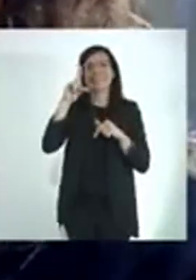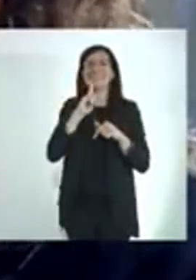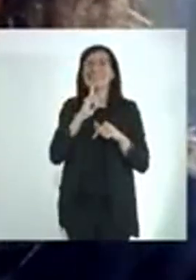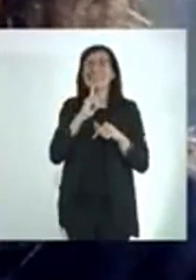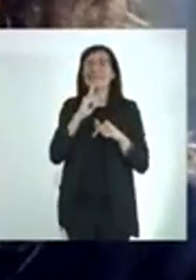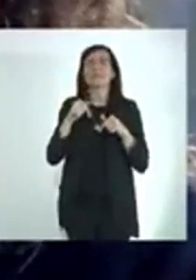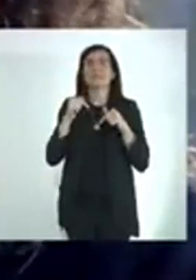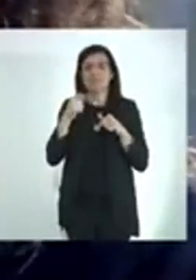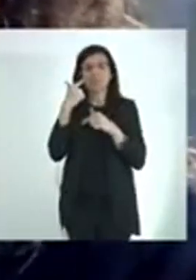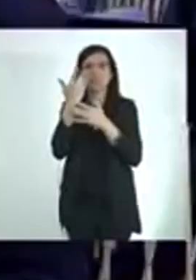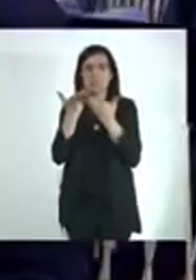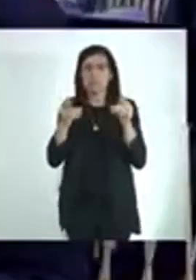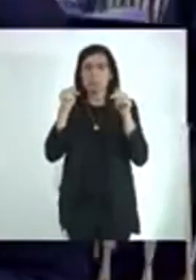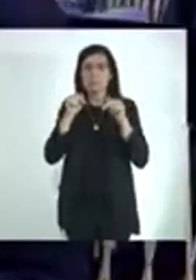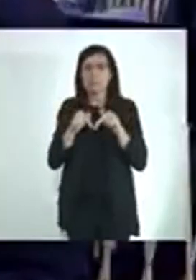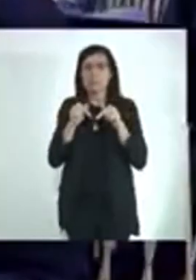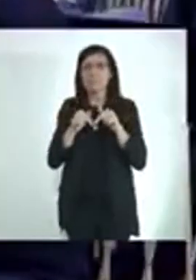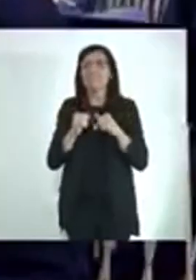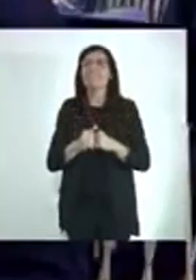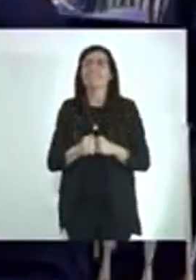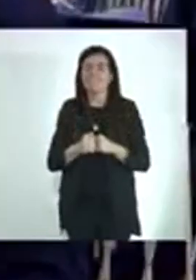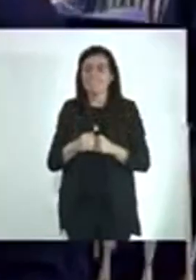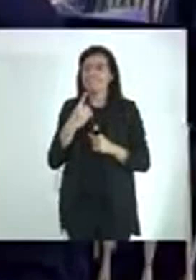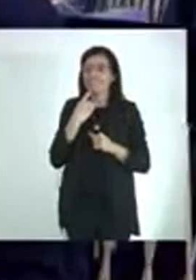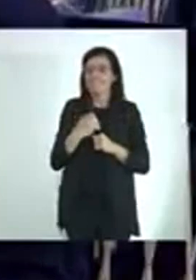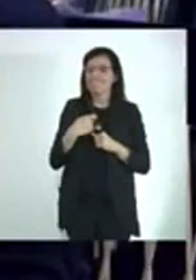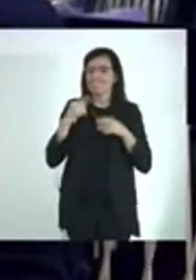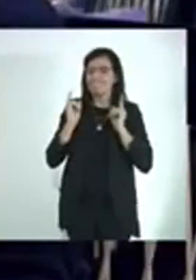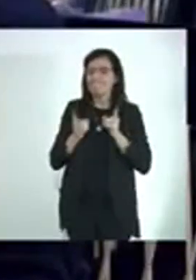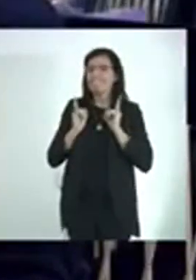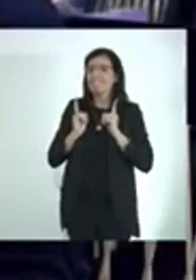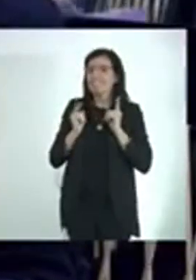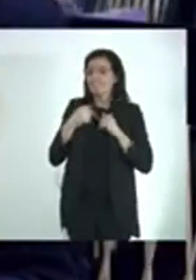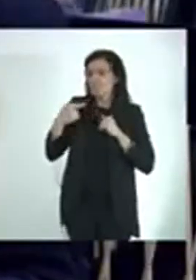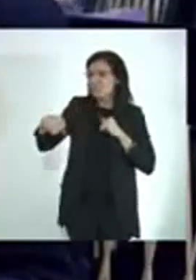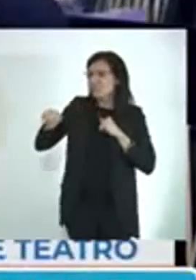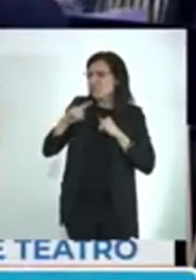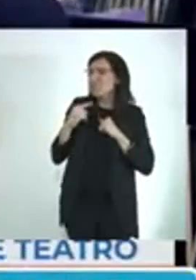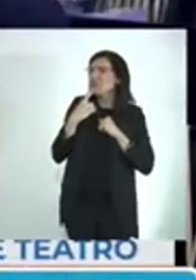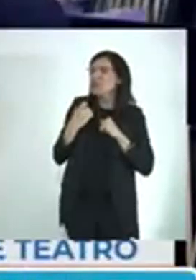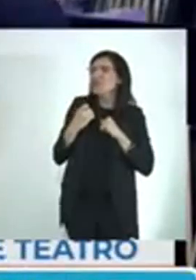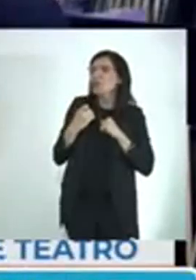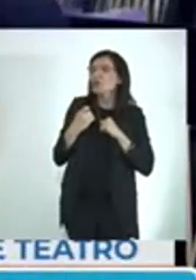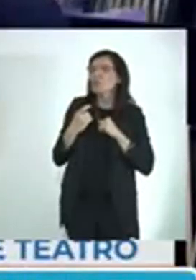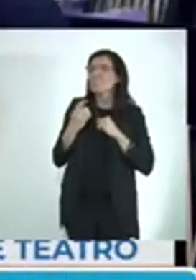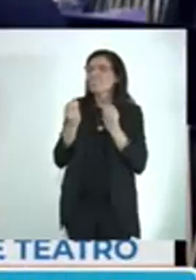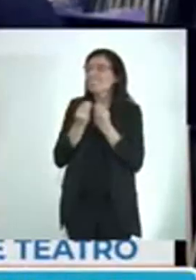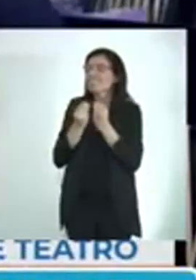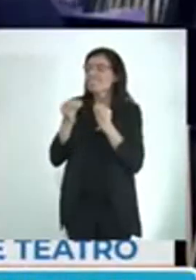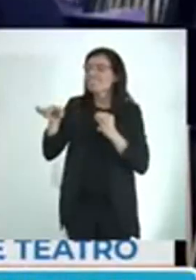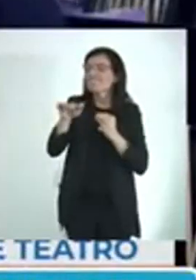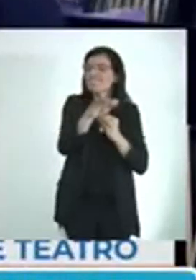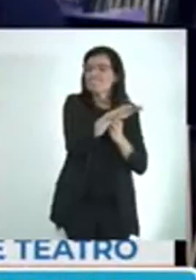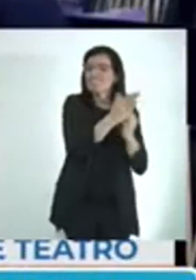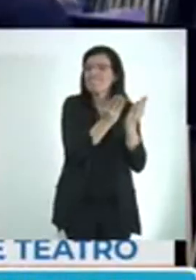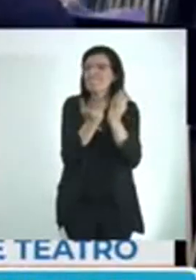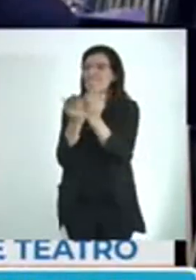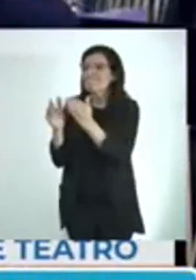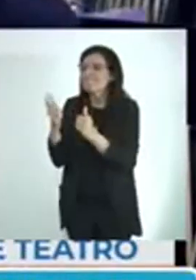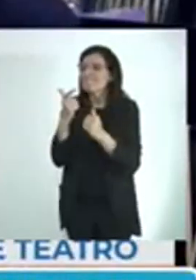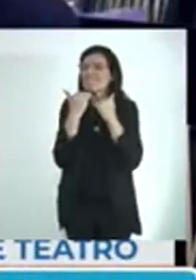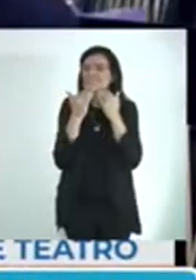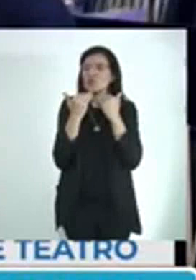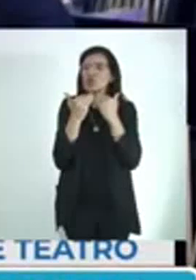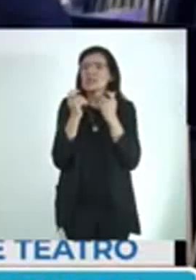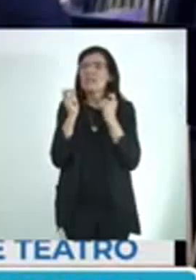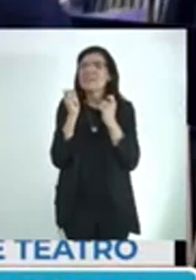como docentes que muchos de nuestros alumnos y de nuestras alumnas no cuentan con un adulto que se